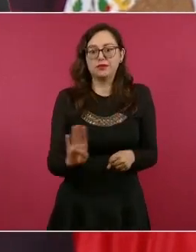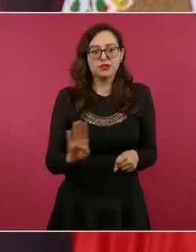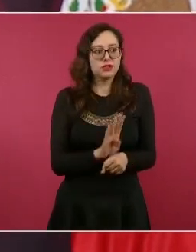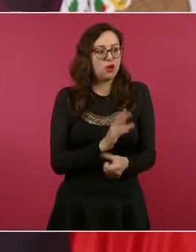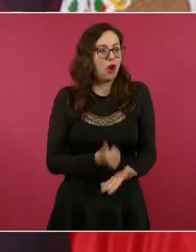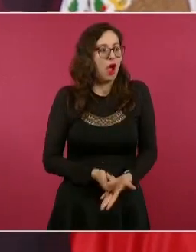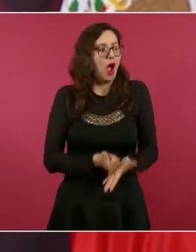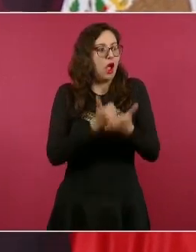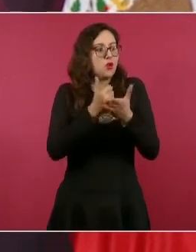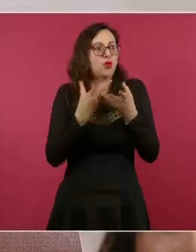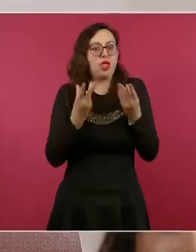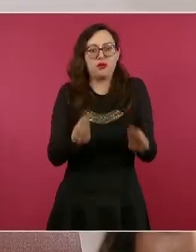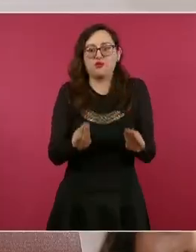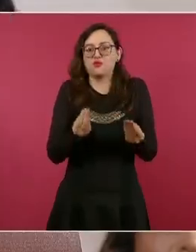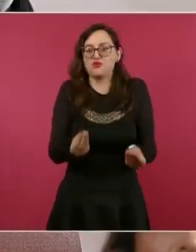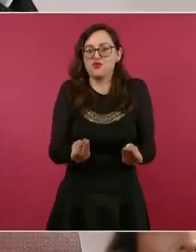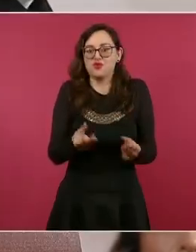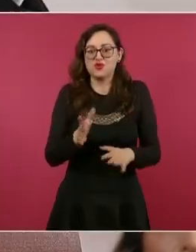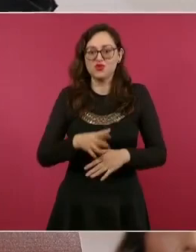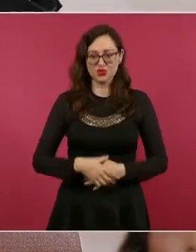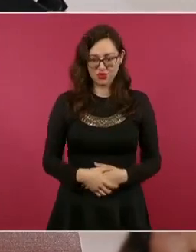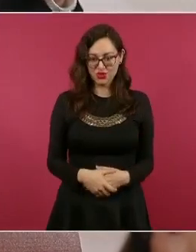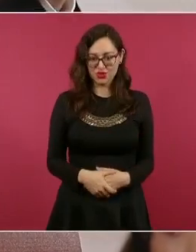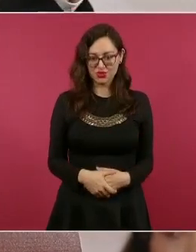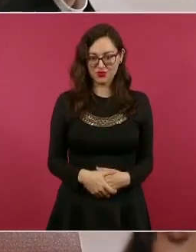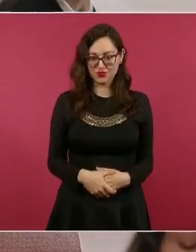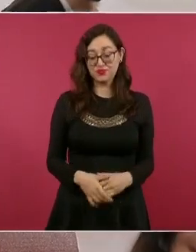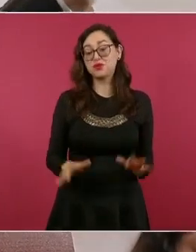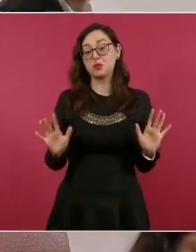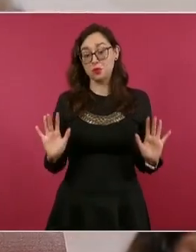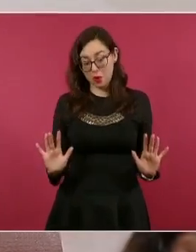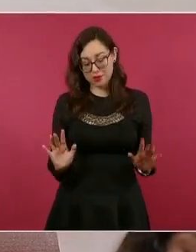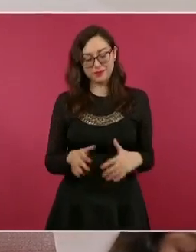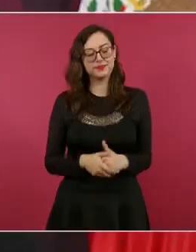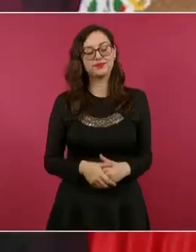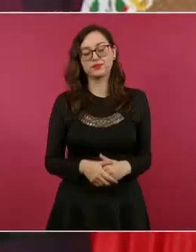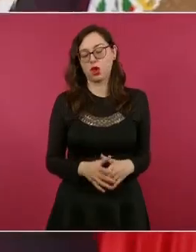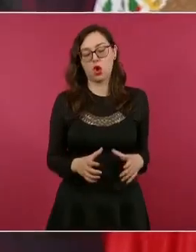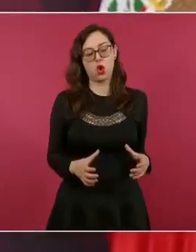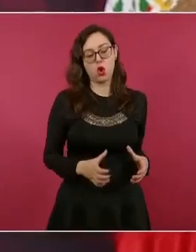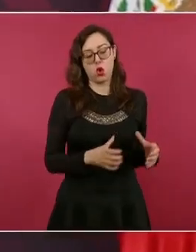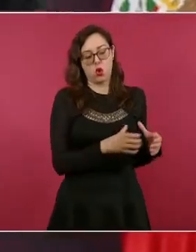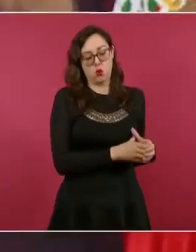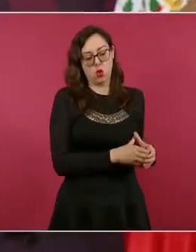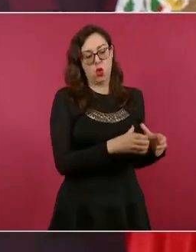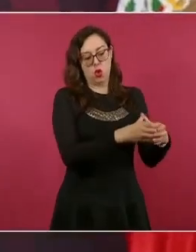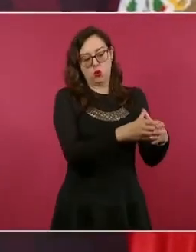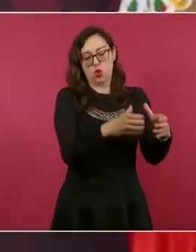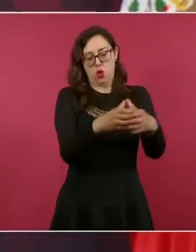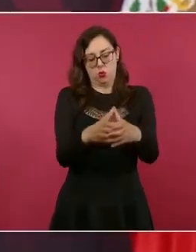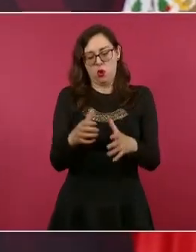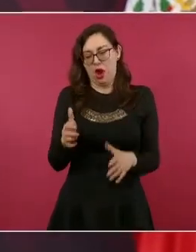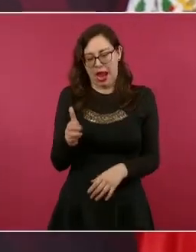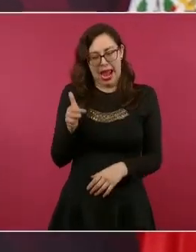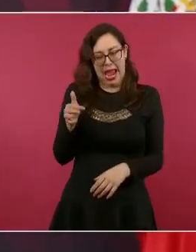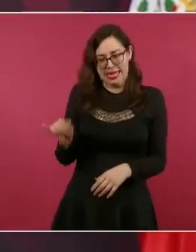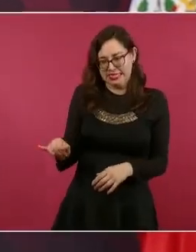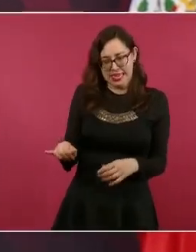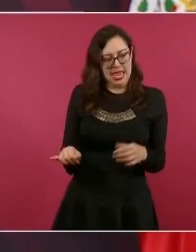Cierro el paréntesis para decir que ahí están estos grupos. Entonces, ¿qué sucede